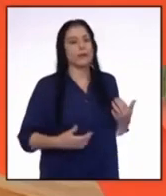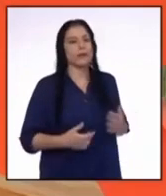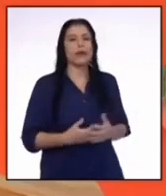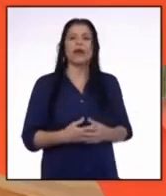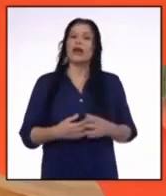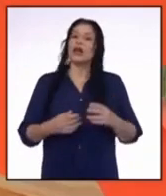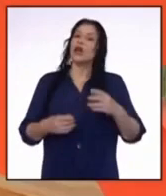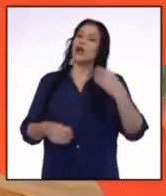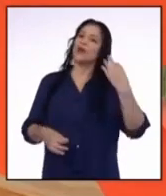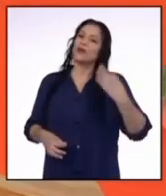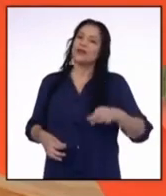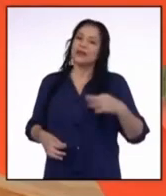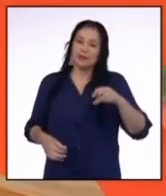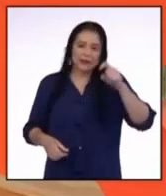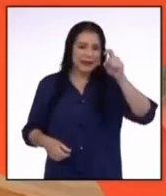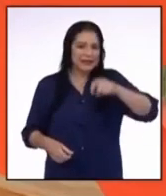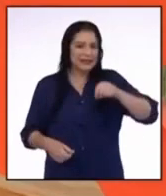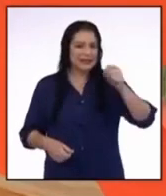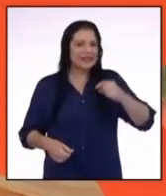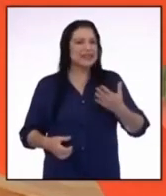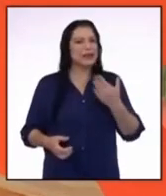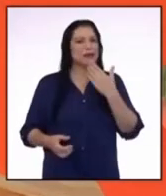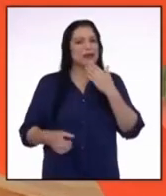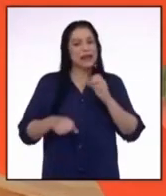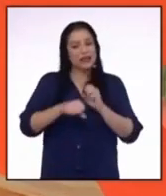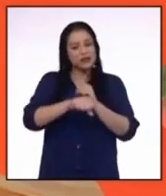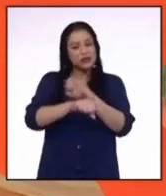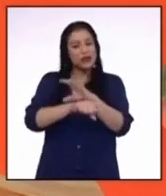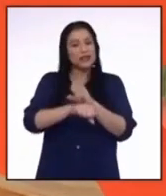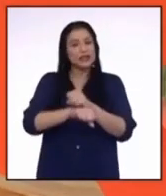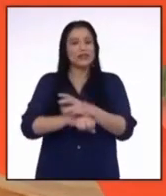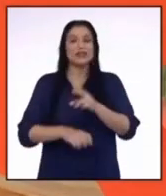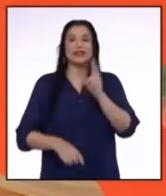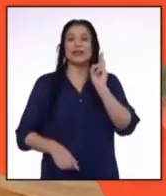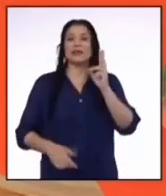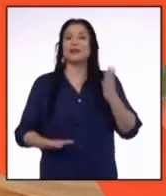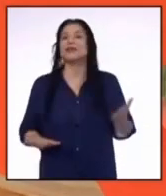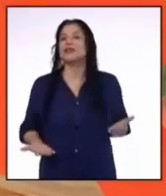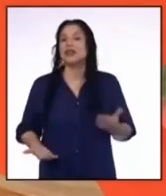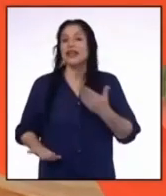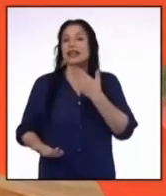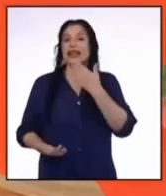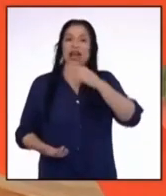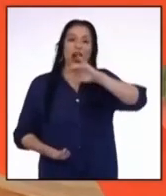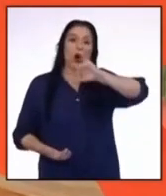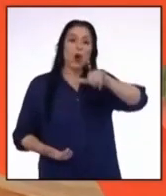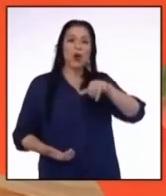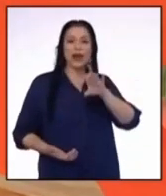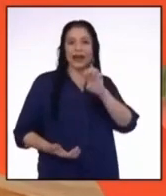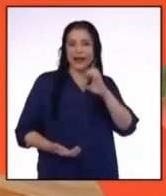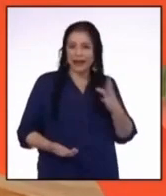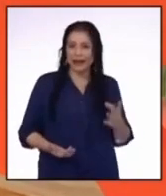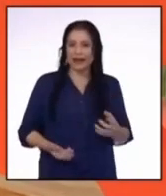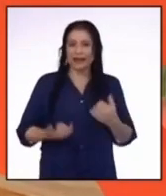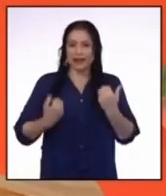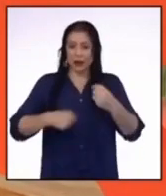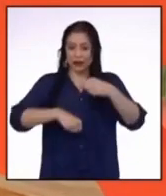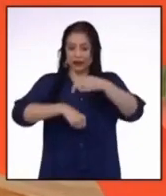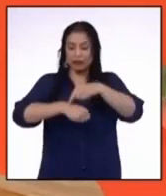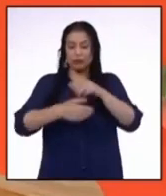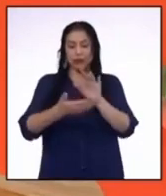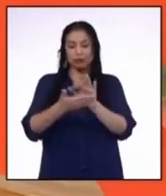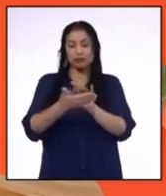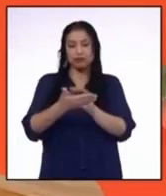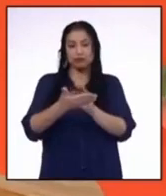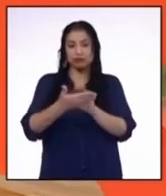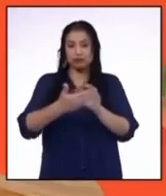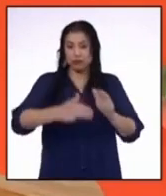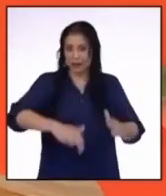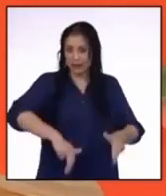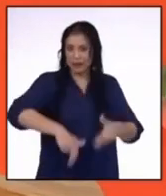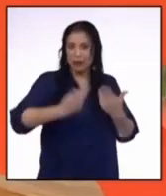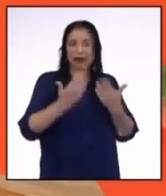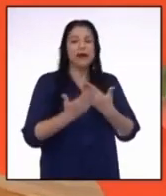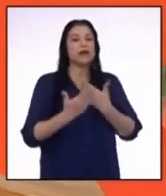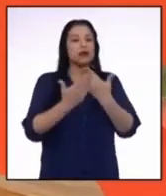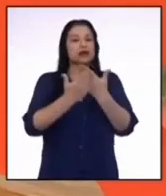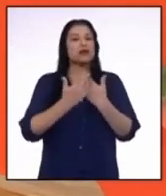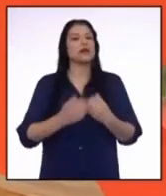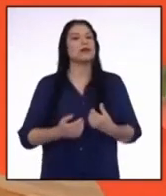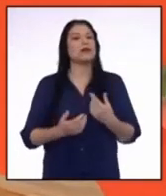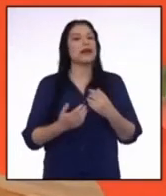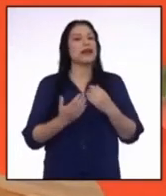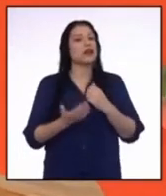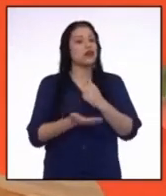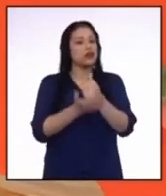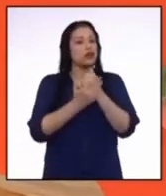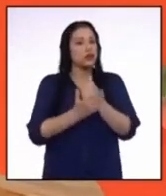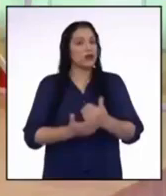Y como siempre, necesitamos las orientaciones de nuestra profesora Julia Enríquez. Es hora de llamarla para que nos ayude con la propuesta del